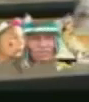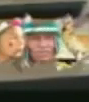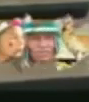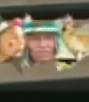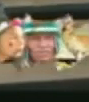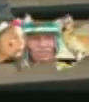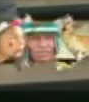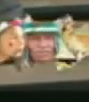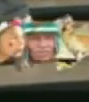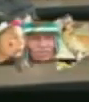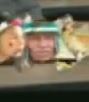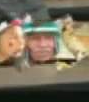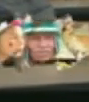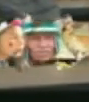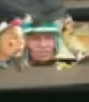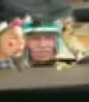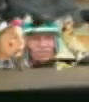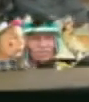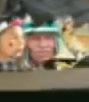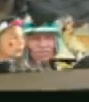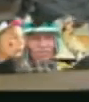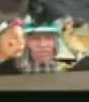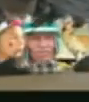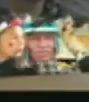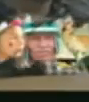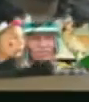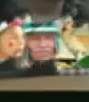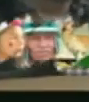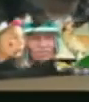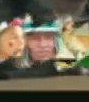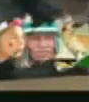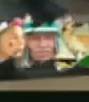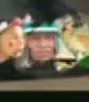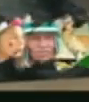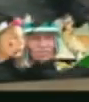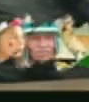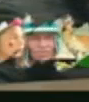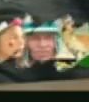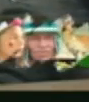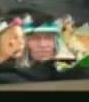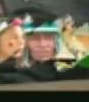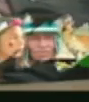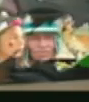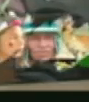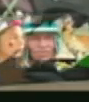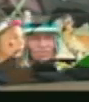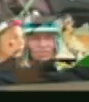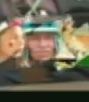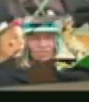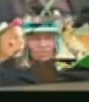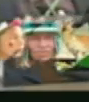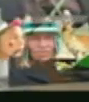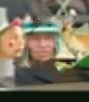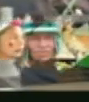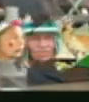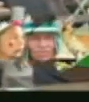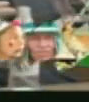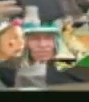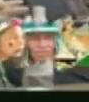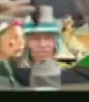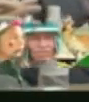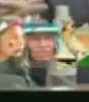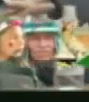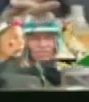A continuación, tenemos la participación del presidente de la República de